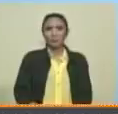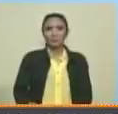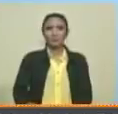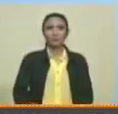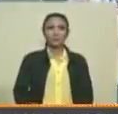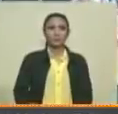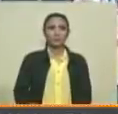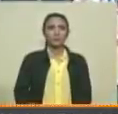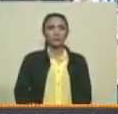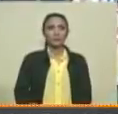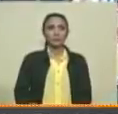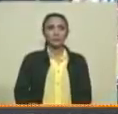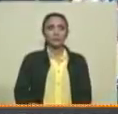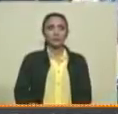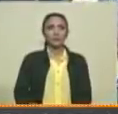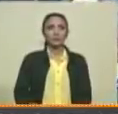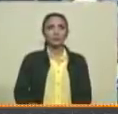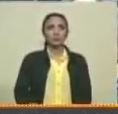inoficioso.